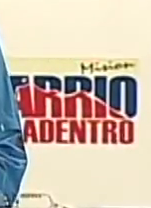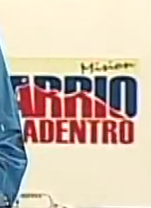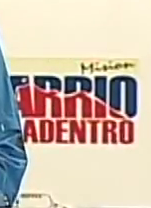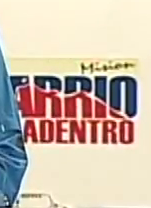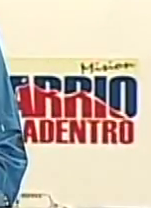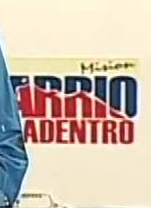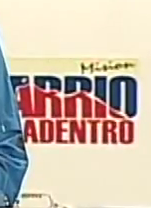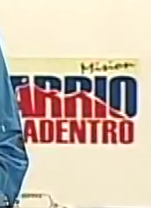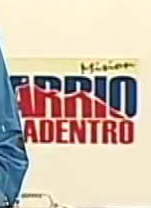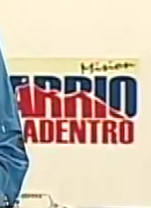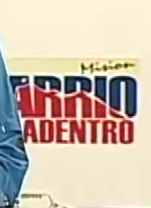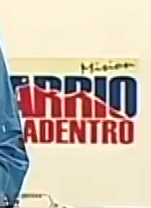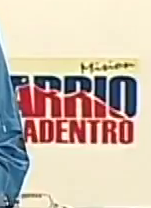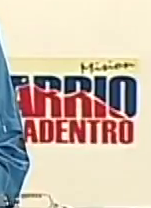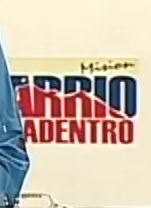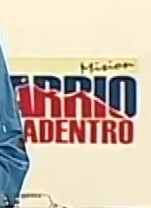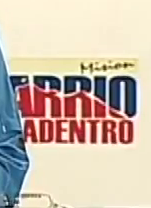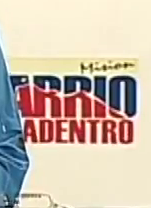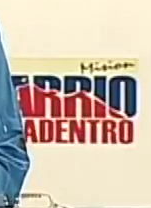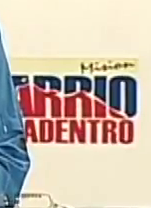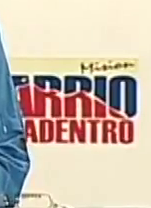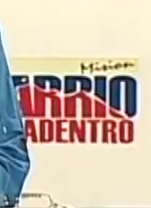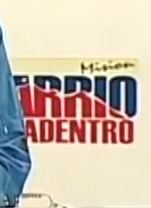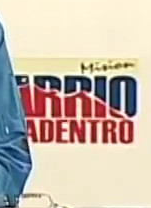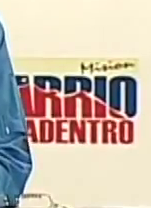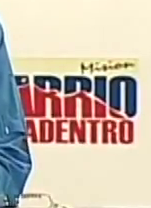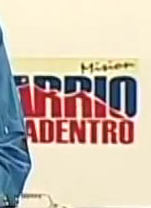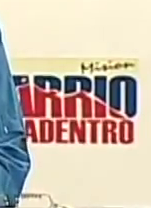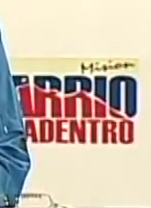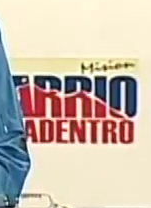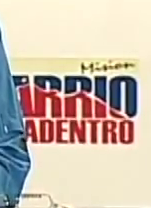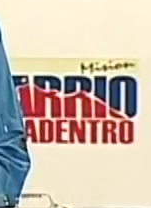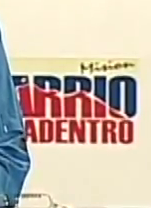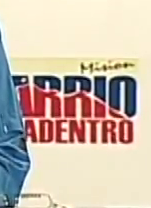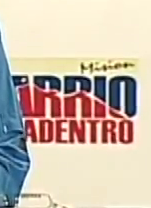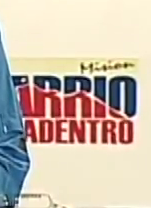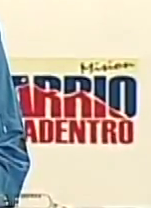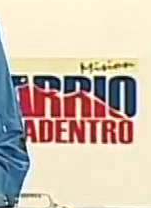Y también estoy de acuerdo, compañero, por favor,